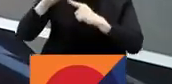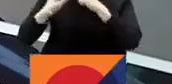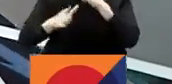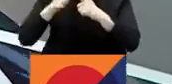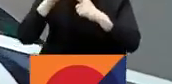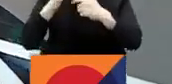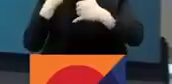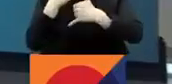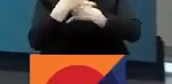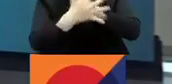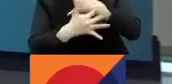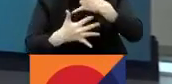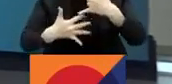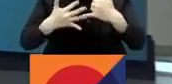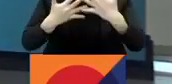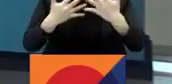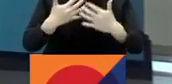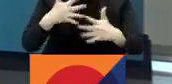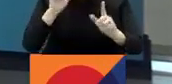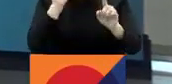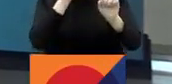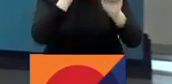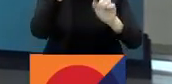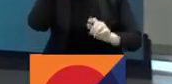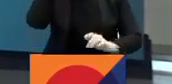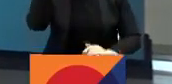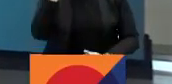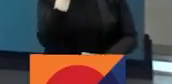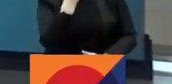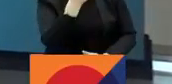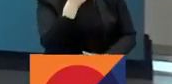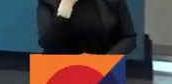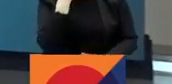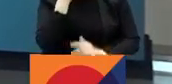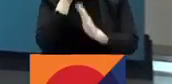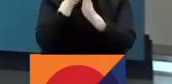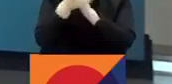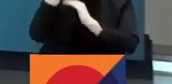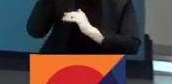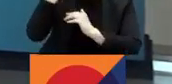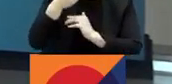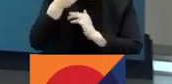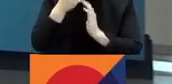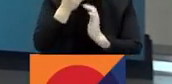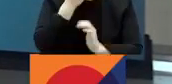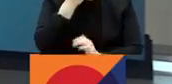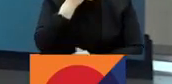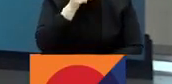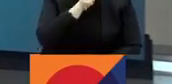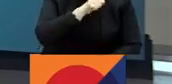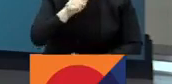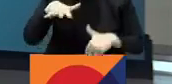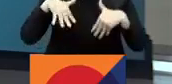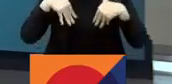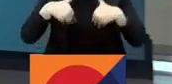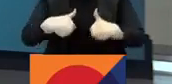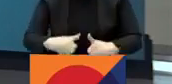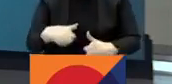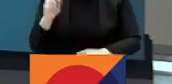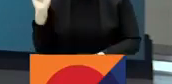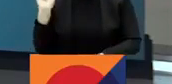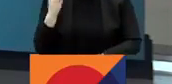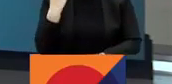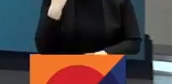país, específicamente desde Cartagena. Vean esta historia. Cansados de esperar por más de 40 años, los habitantes del